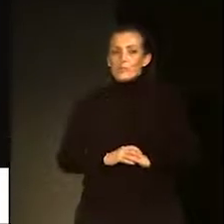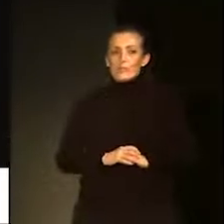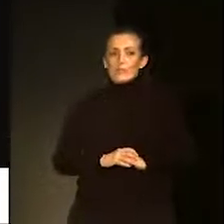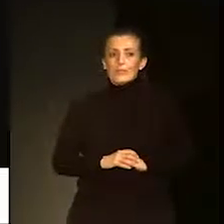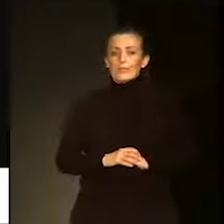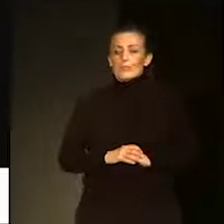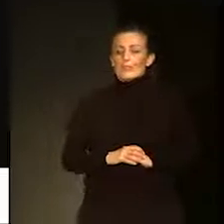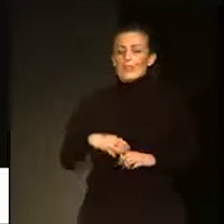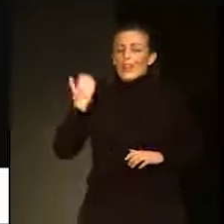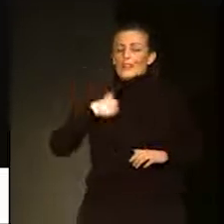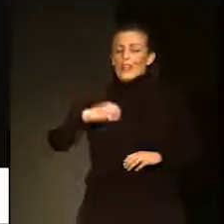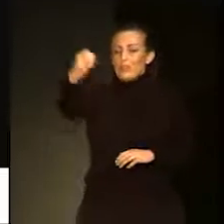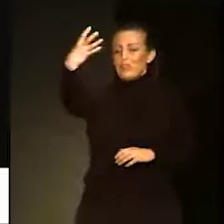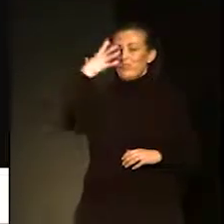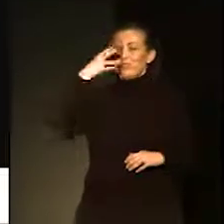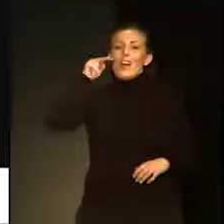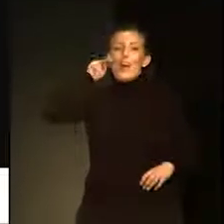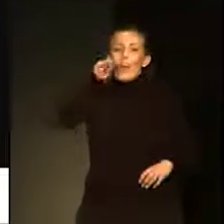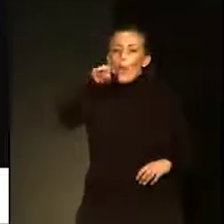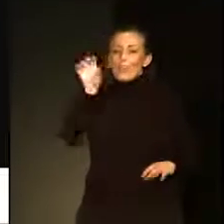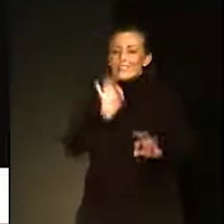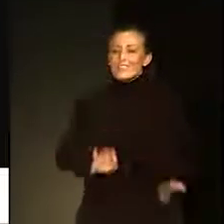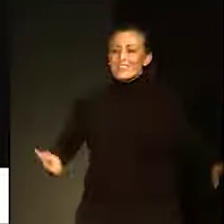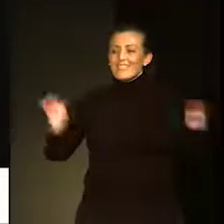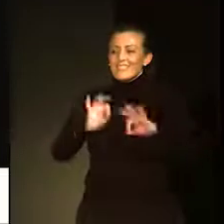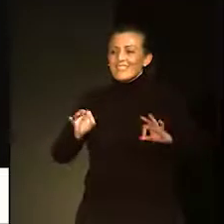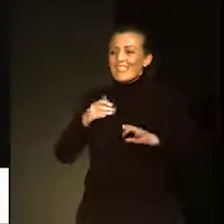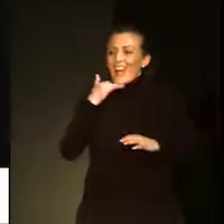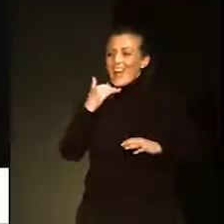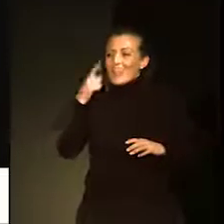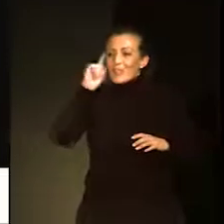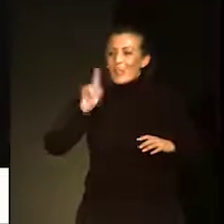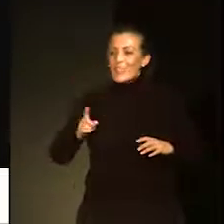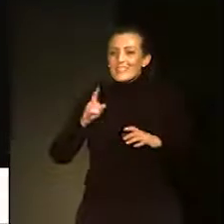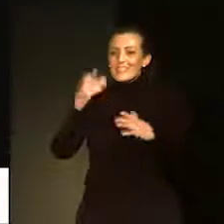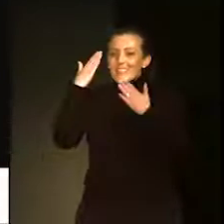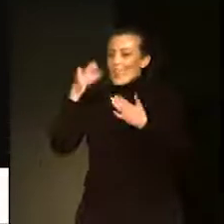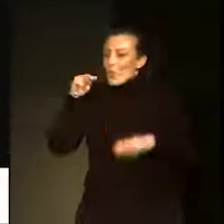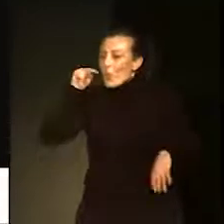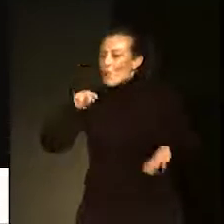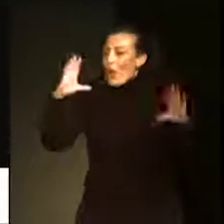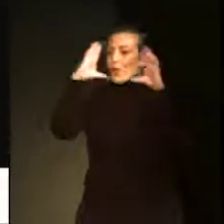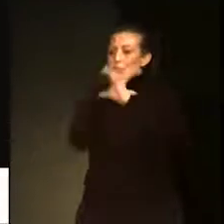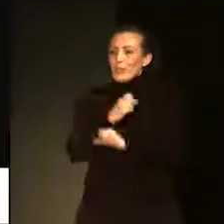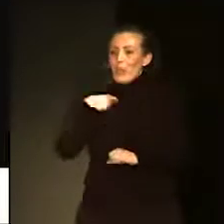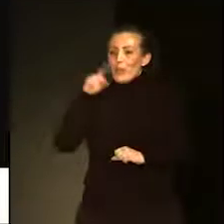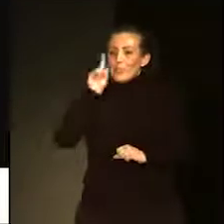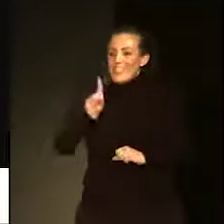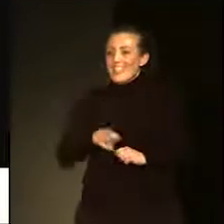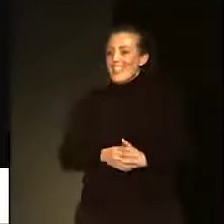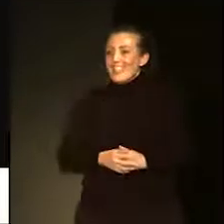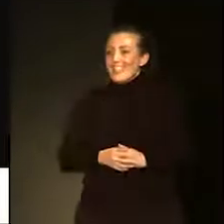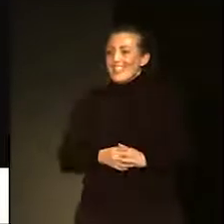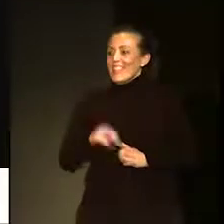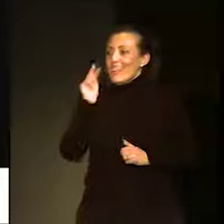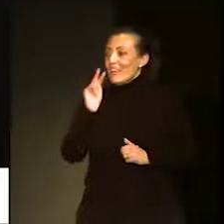Como ya tengo los focos encima, no veo si me dejo a alguien atrás, los veo totalmente oscuros,